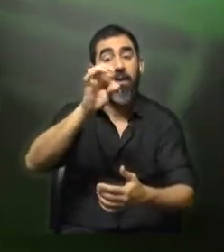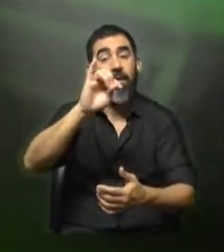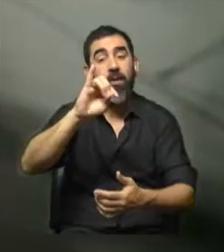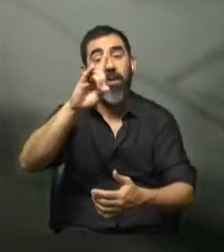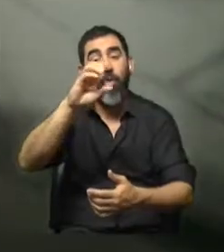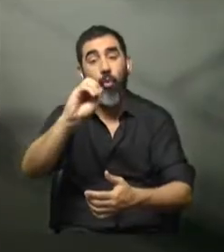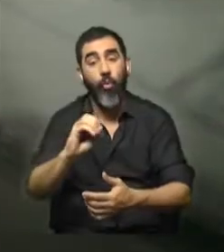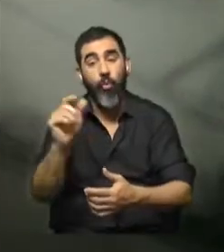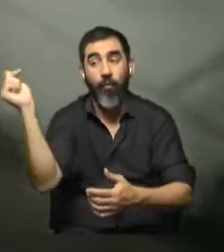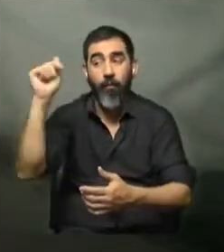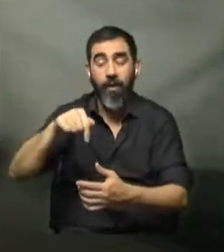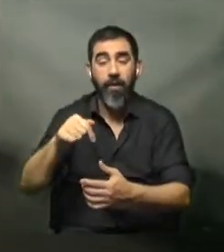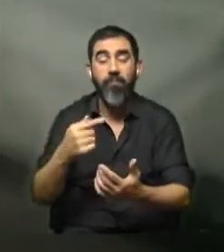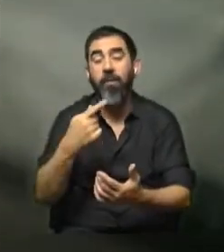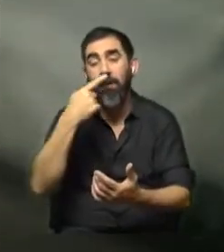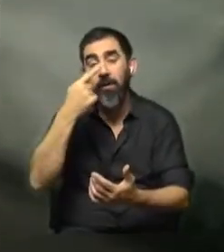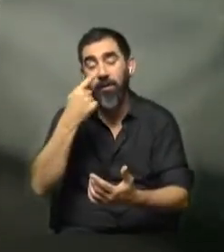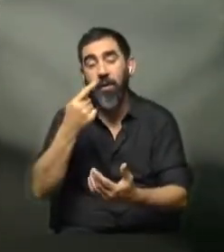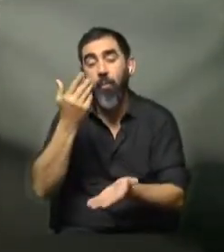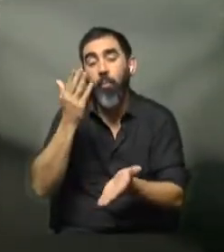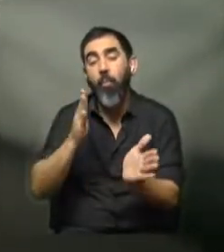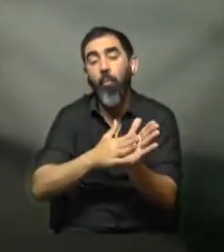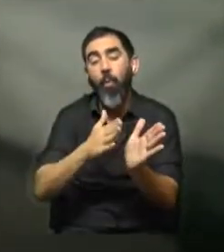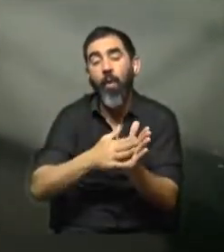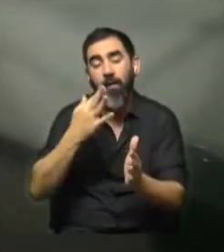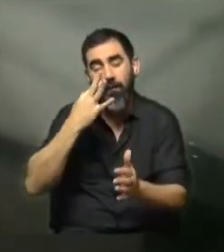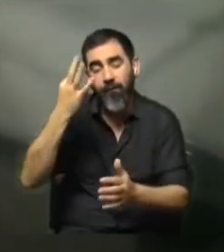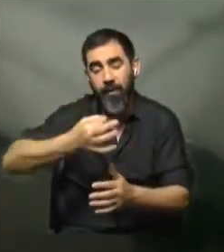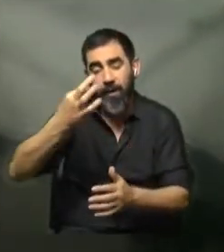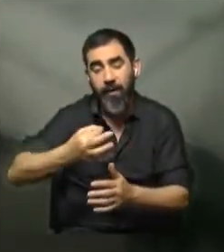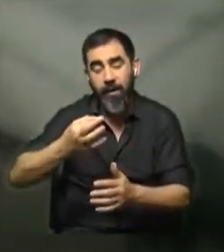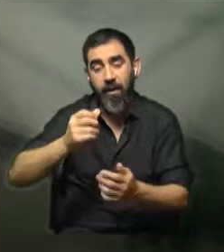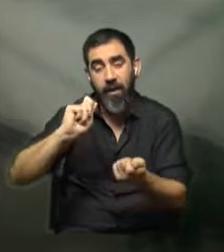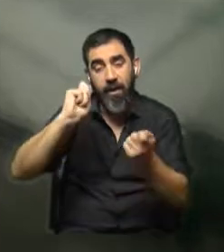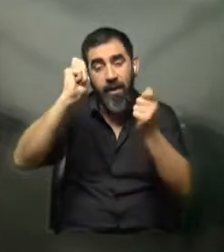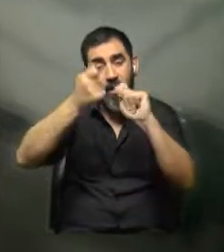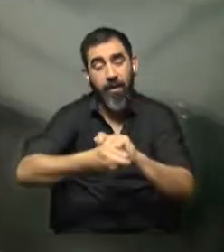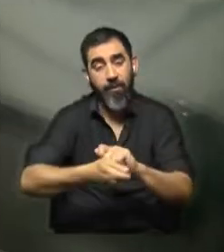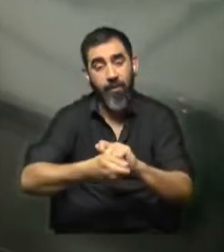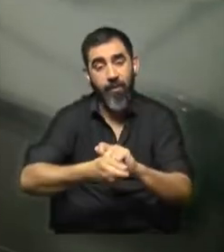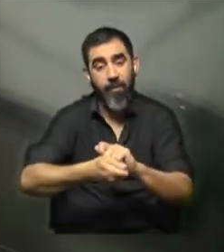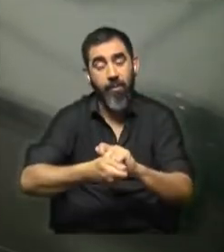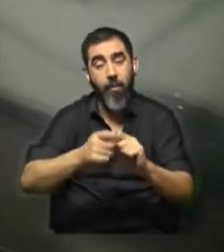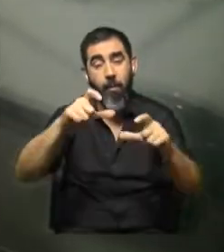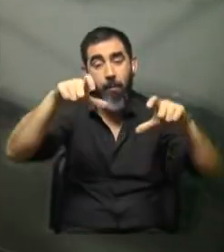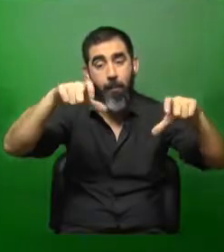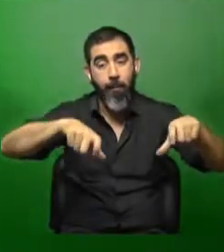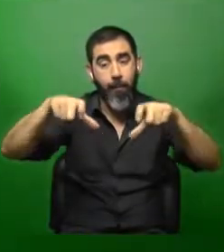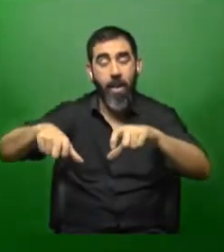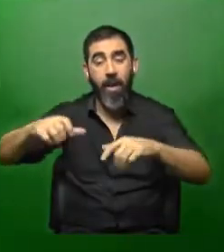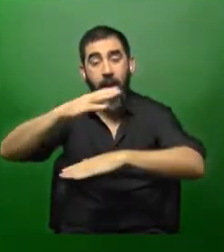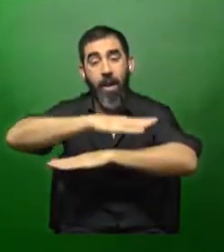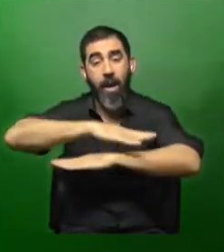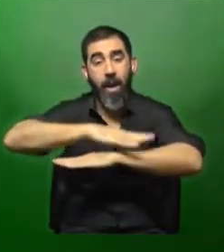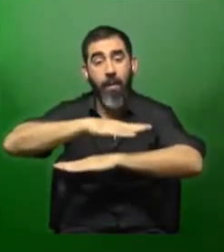que lo que querían hacer era comprobar si el cambio en las placas separadoras de los camiones de